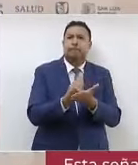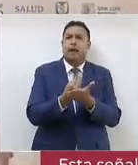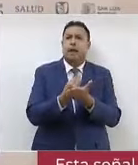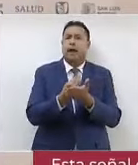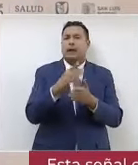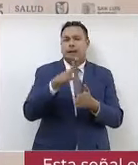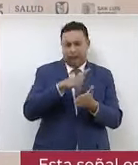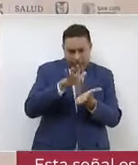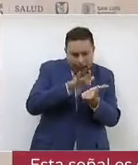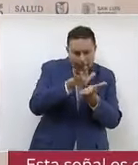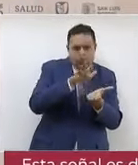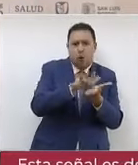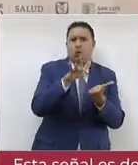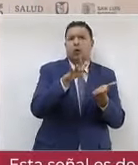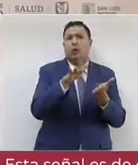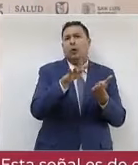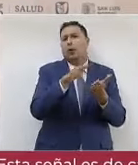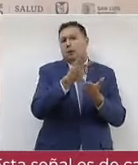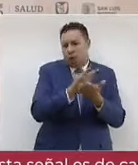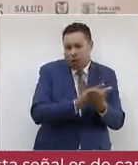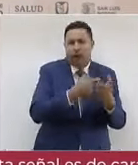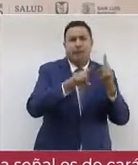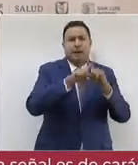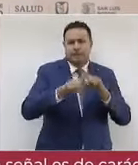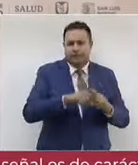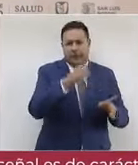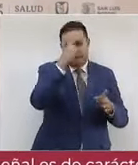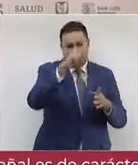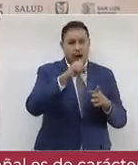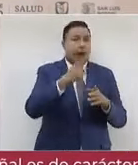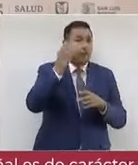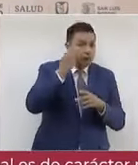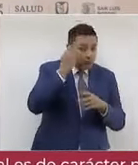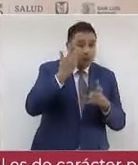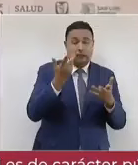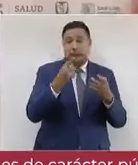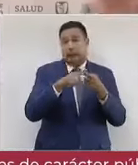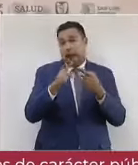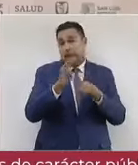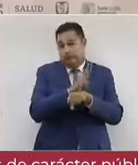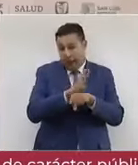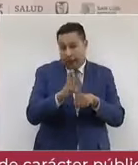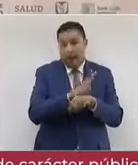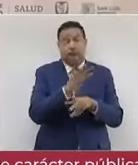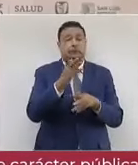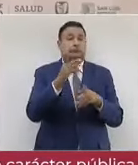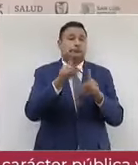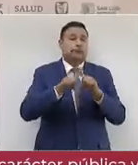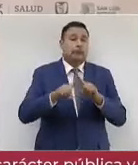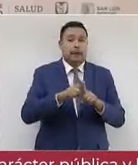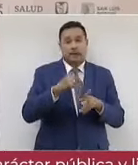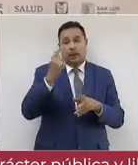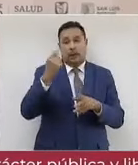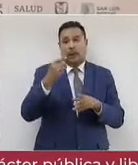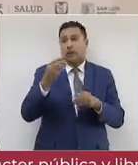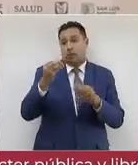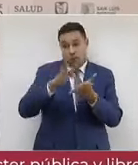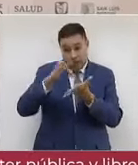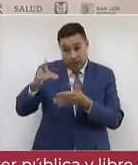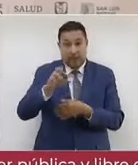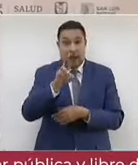programas de bienestar, pensión para todos los adultos mayores, pensión, y aquí le agradezco mucho a